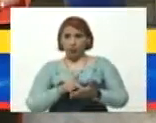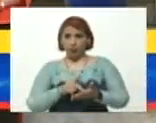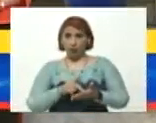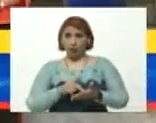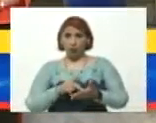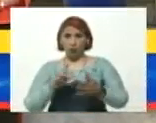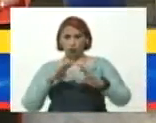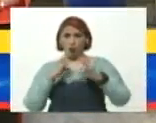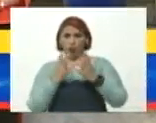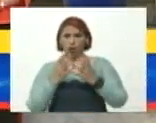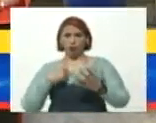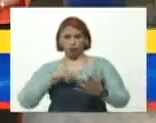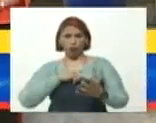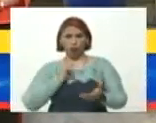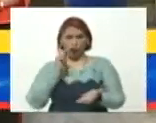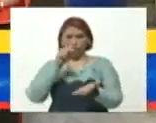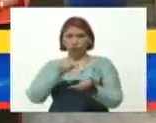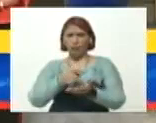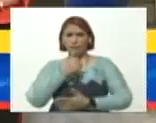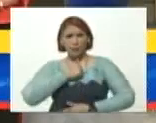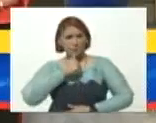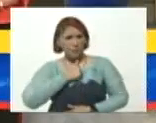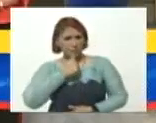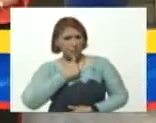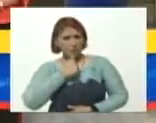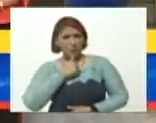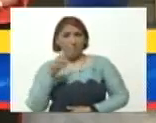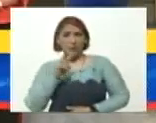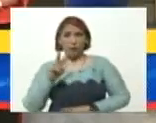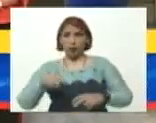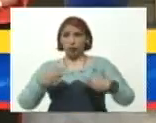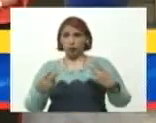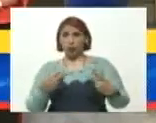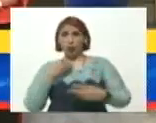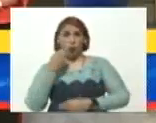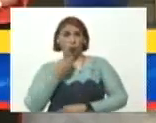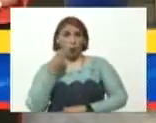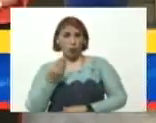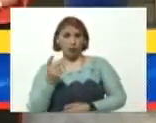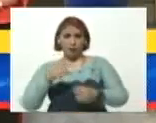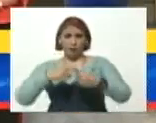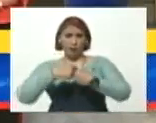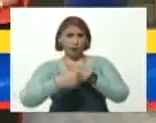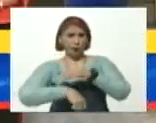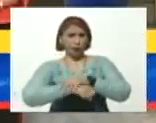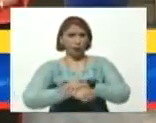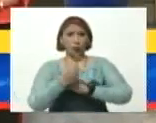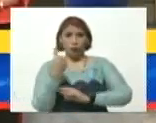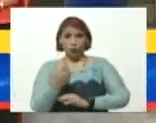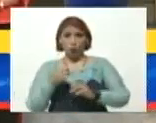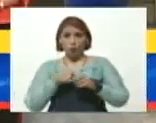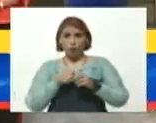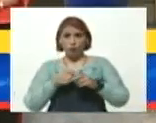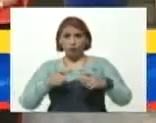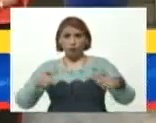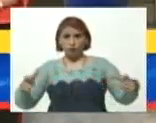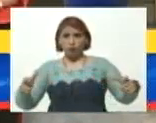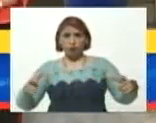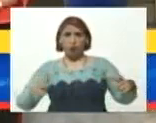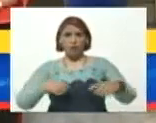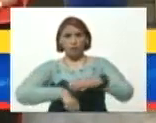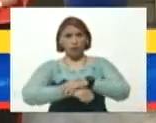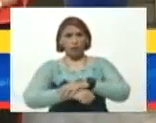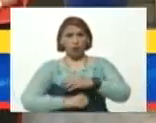mundial, porque vamos a llegar perseverando las nuevas generaciones. 1, la masificación del fútbol, apoyar